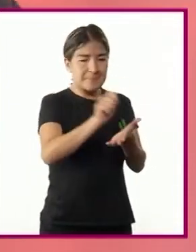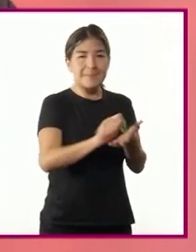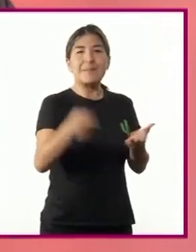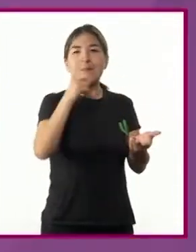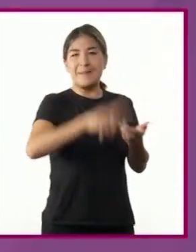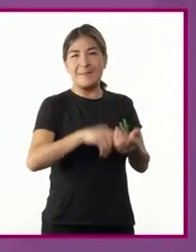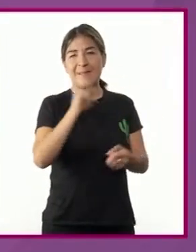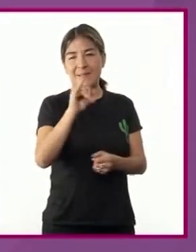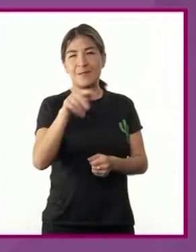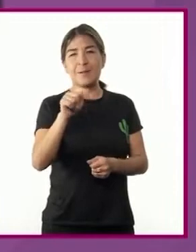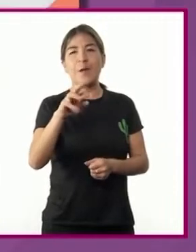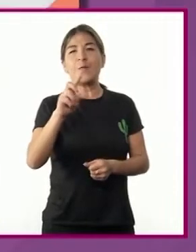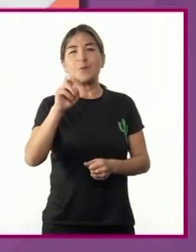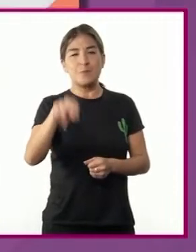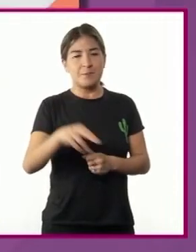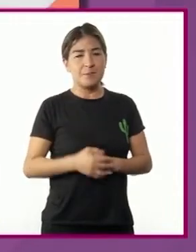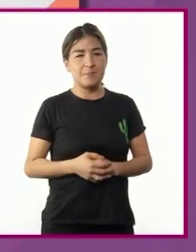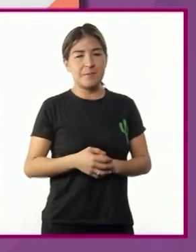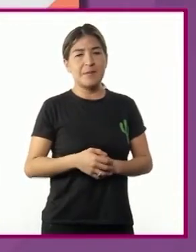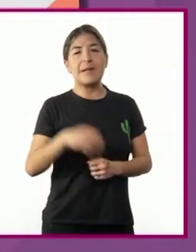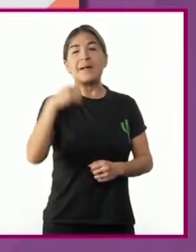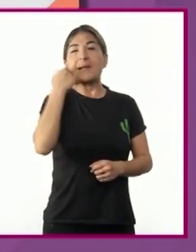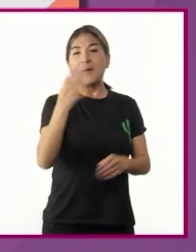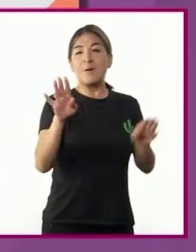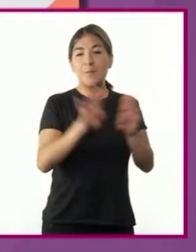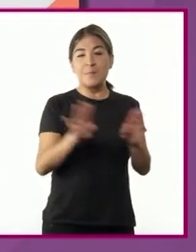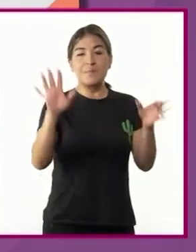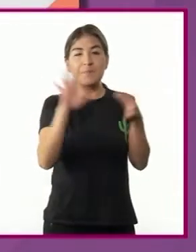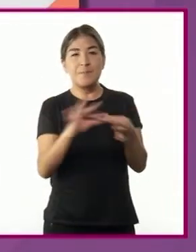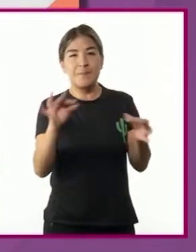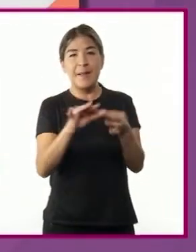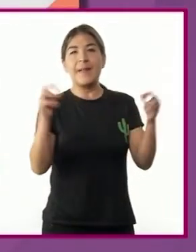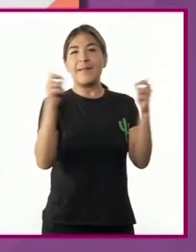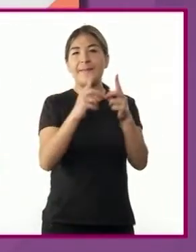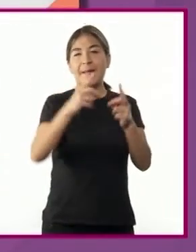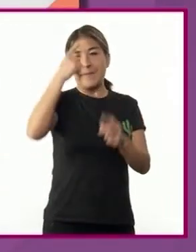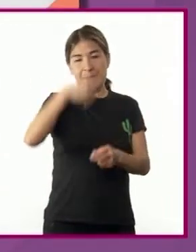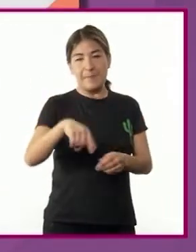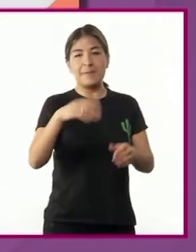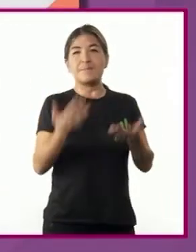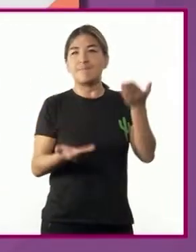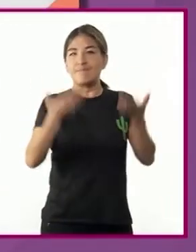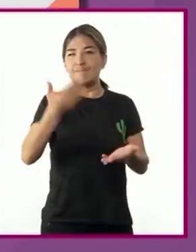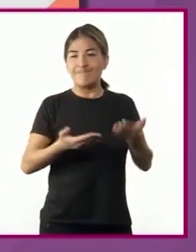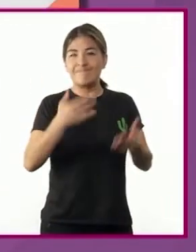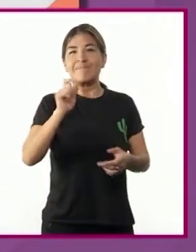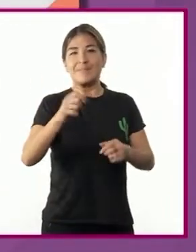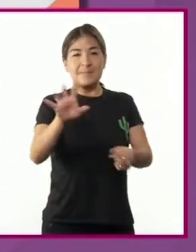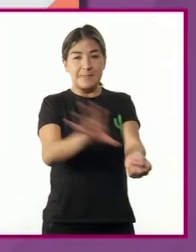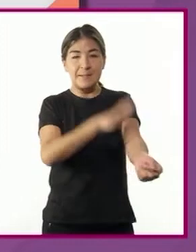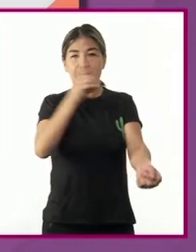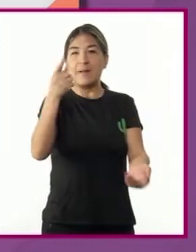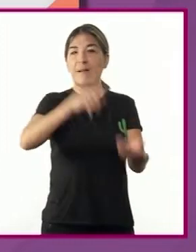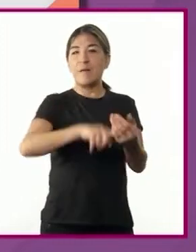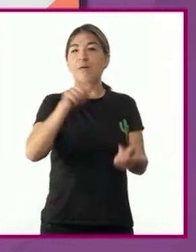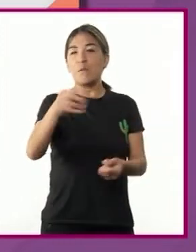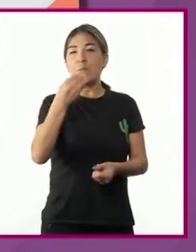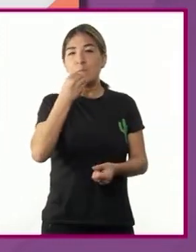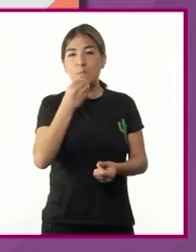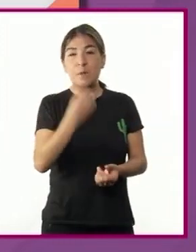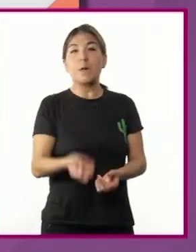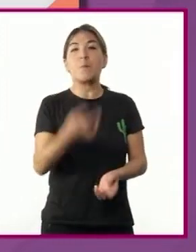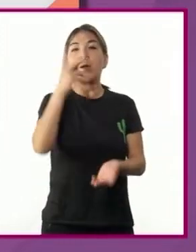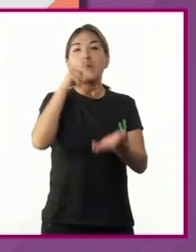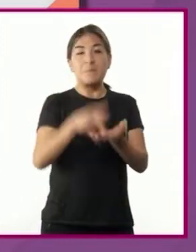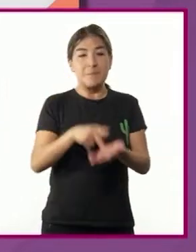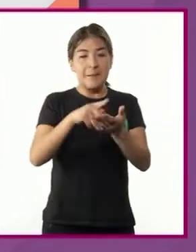introducción. Si queremos planear una dieta para balancear la cantidad de energía que nos proporcionan los alimentos y la cantidad